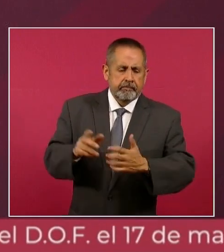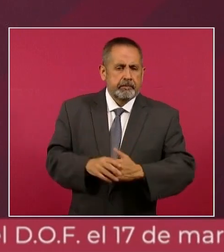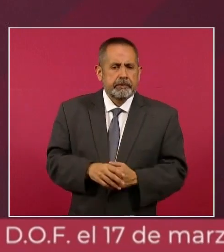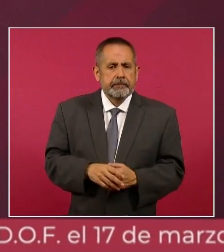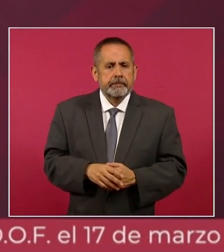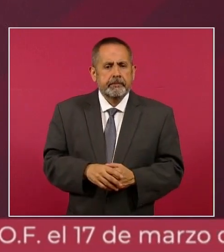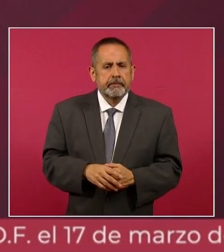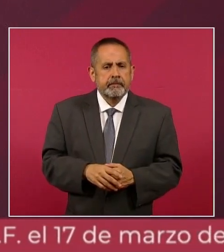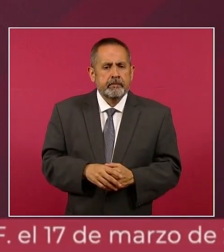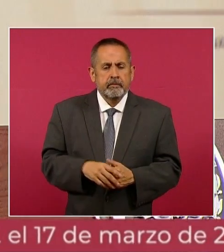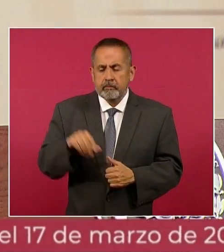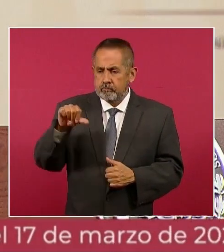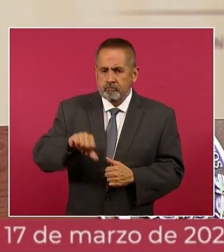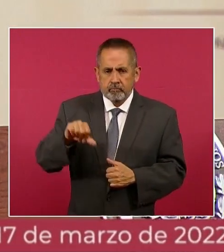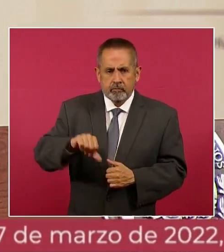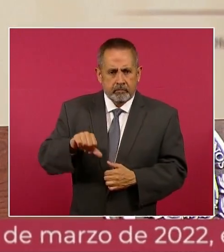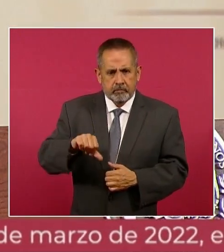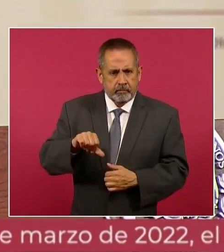vamos a tener hoy